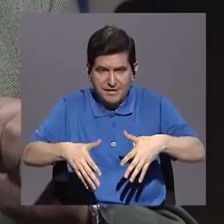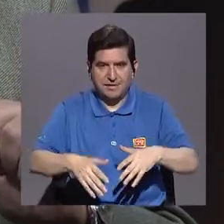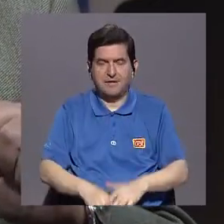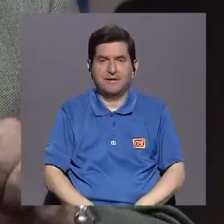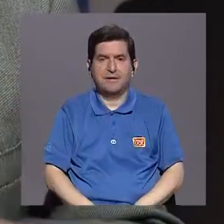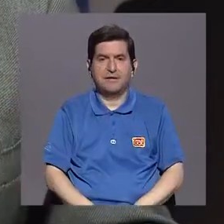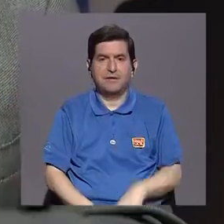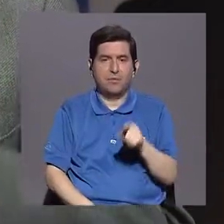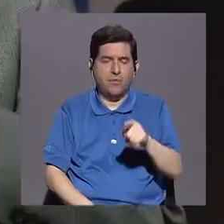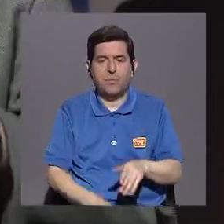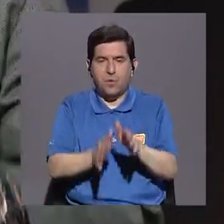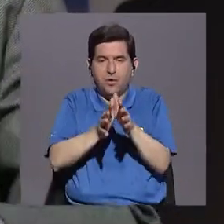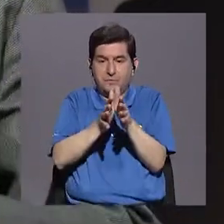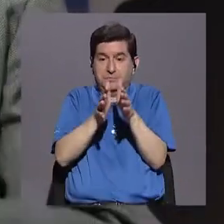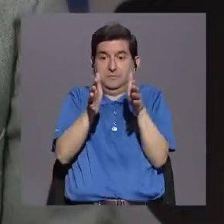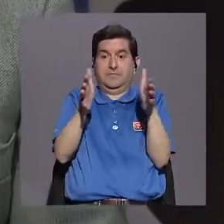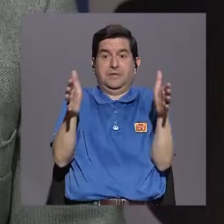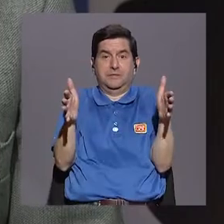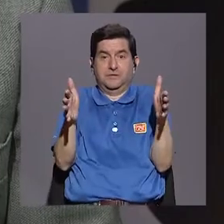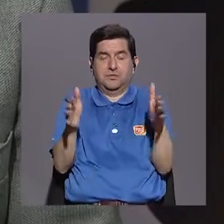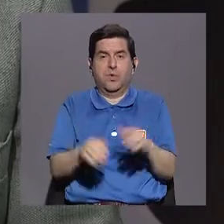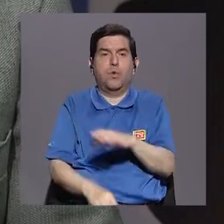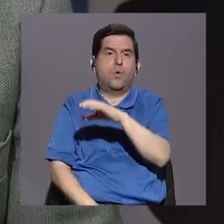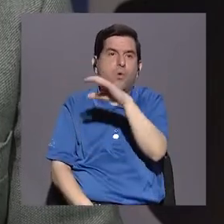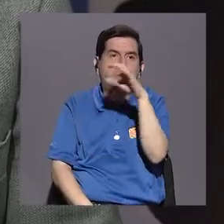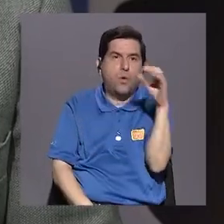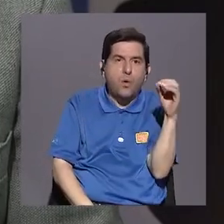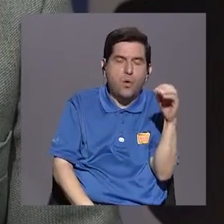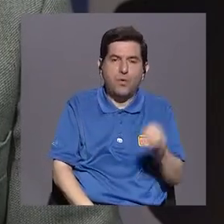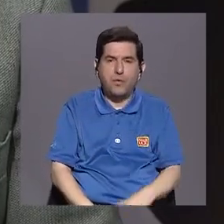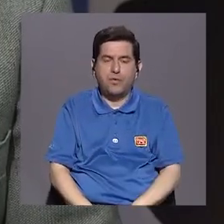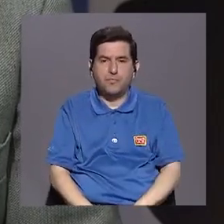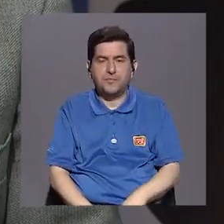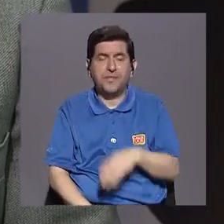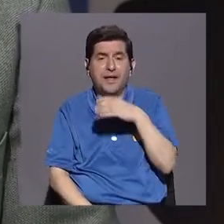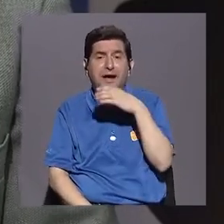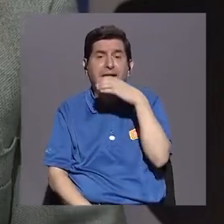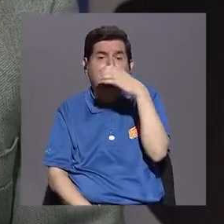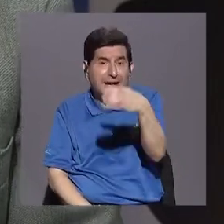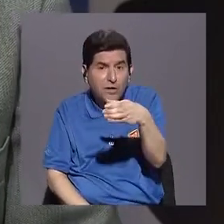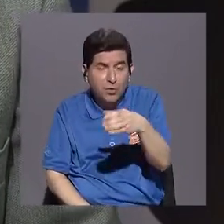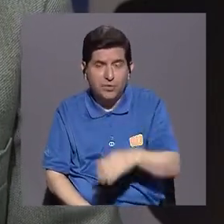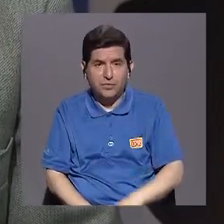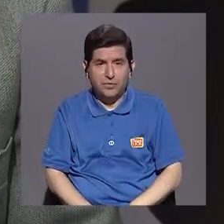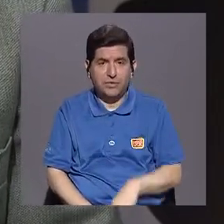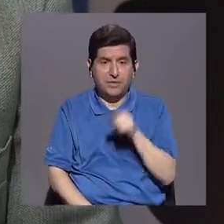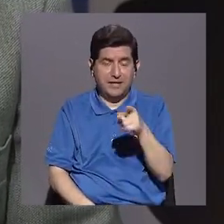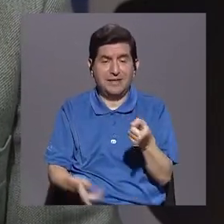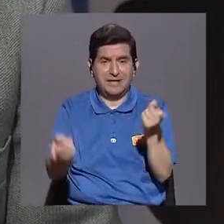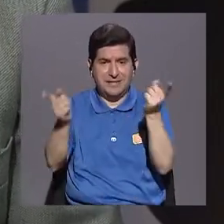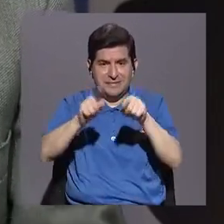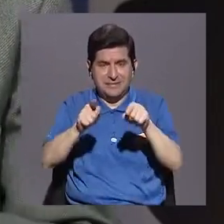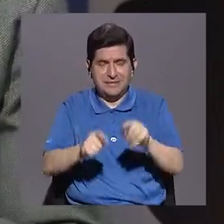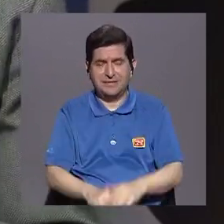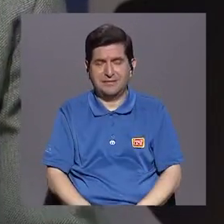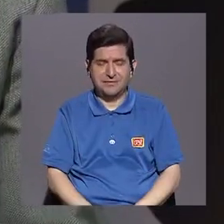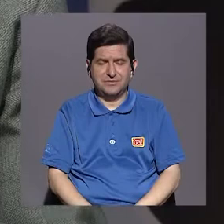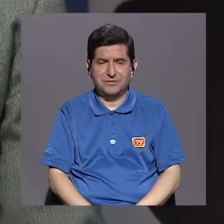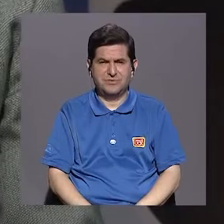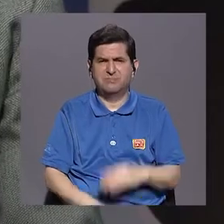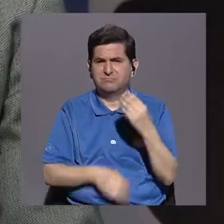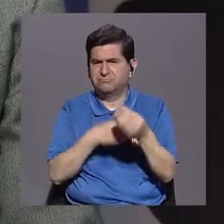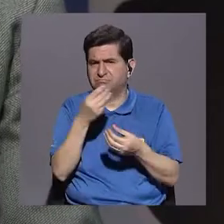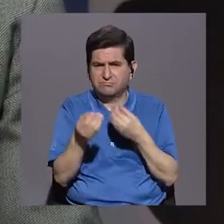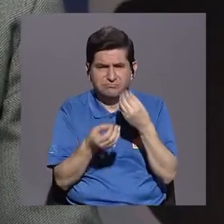expansiones o generación de calor que va a irse lo que se hace